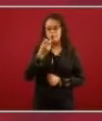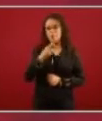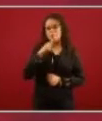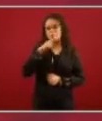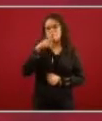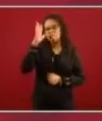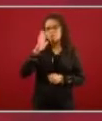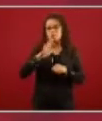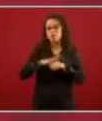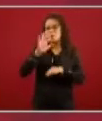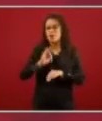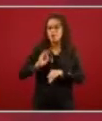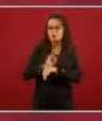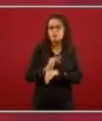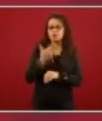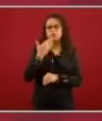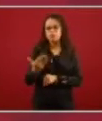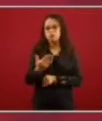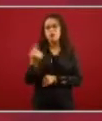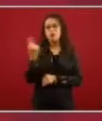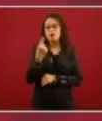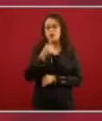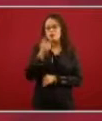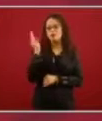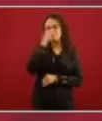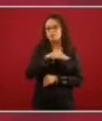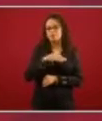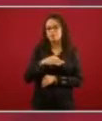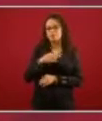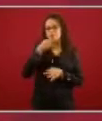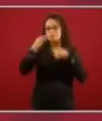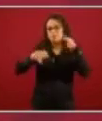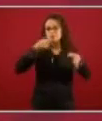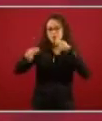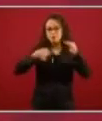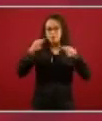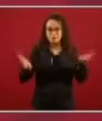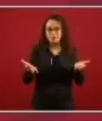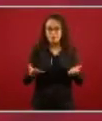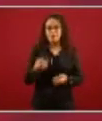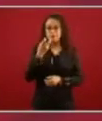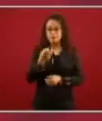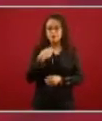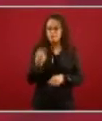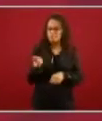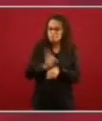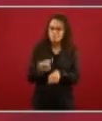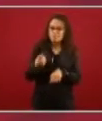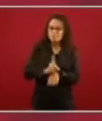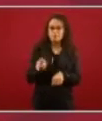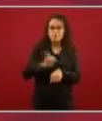y falsas noticias, el que estemos informando todos los días.